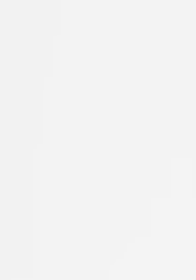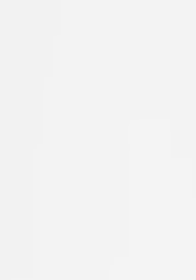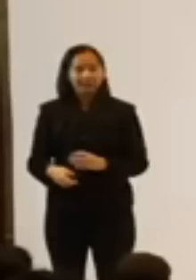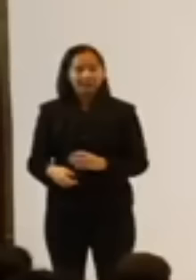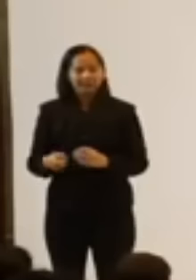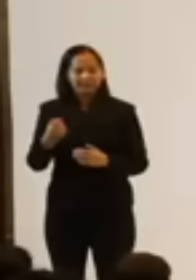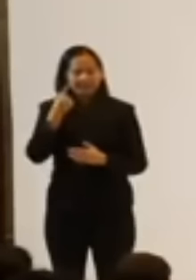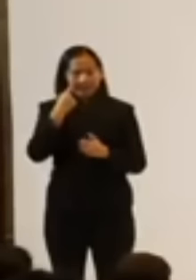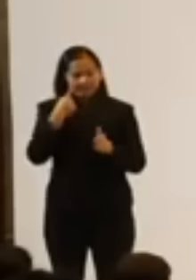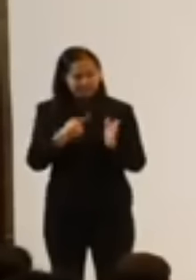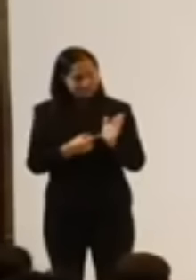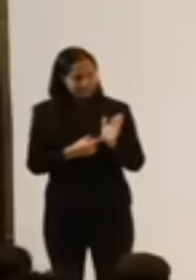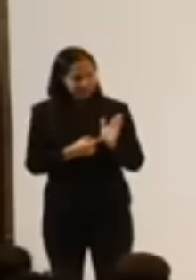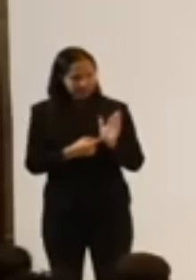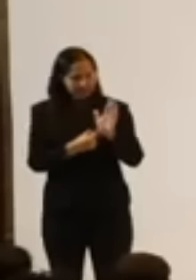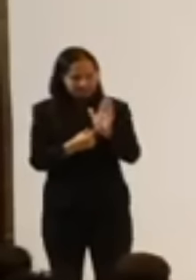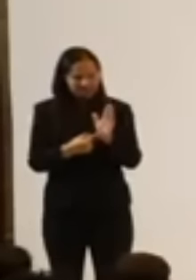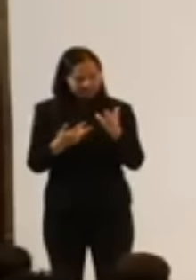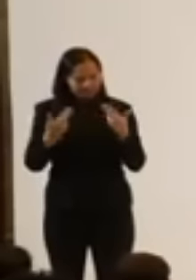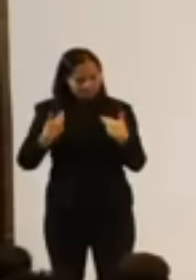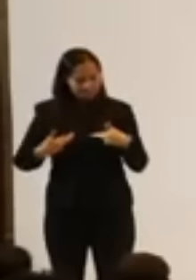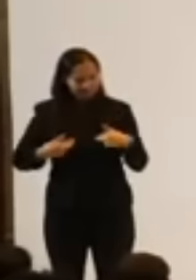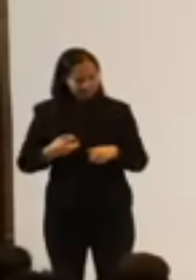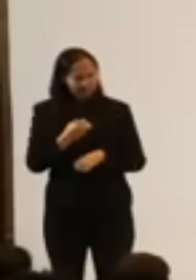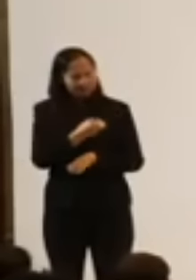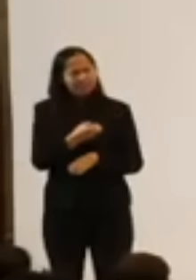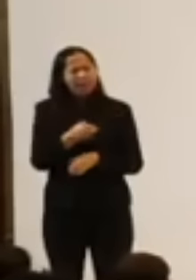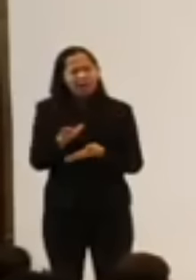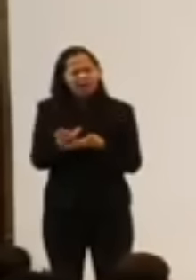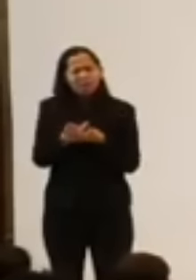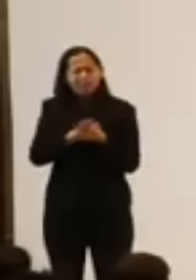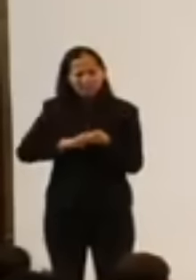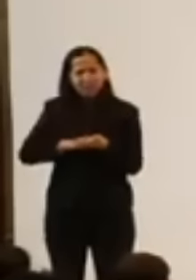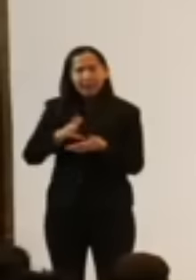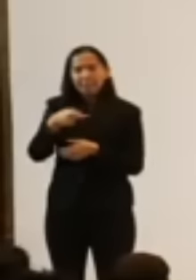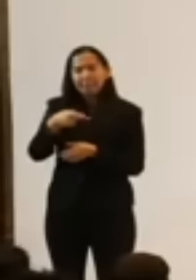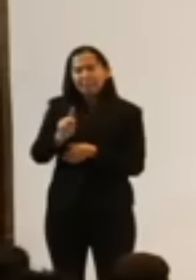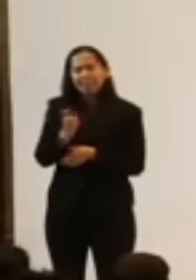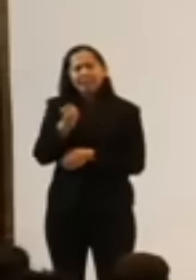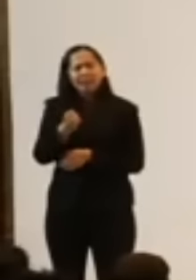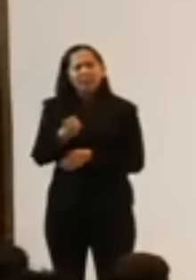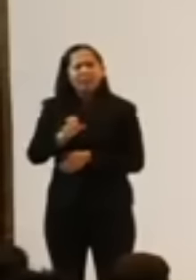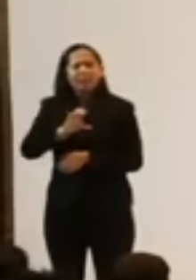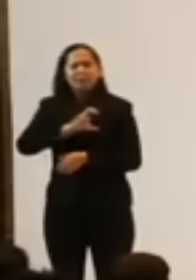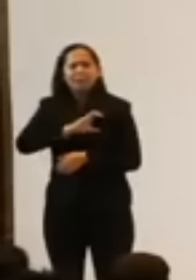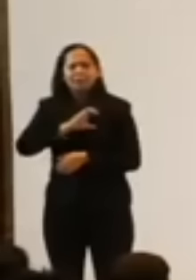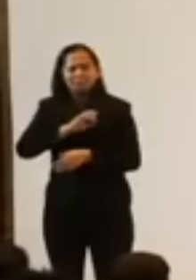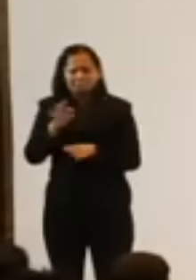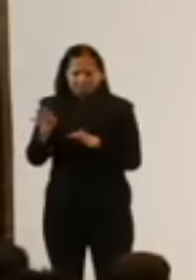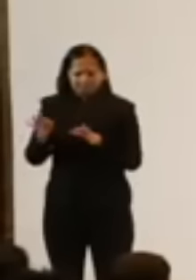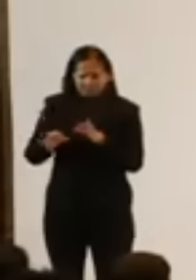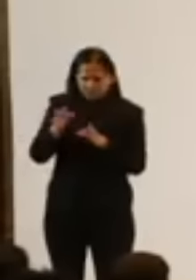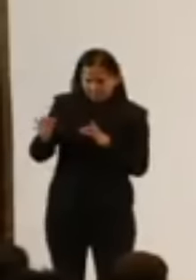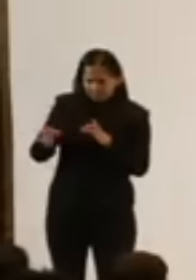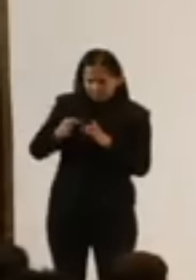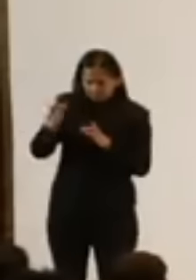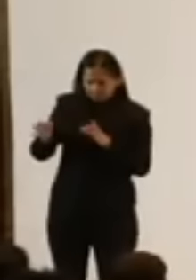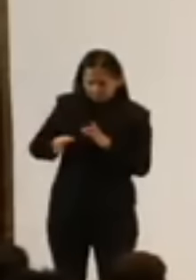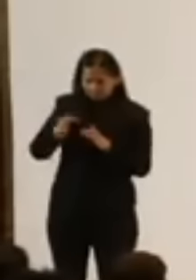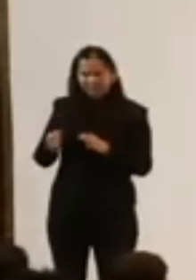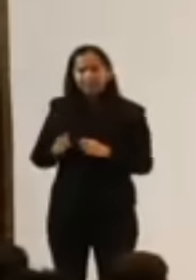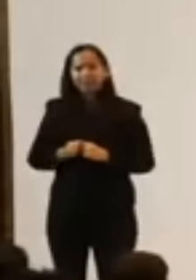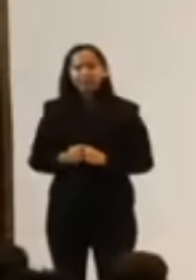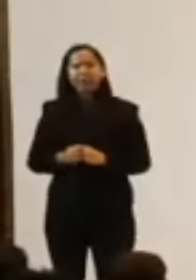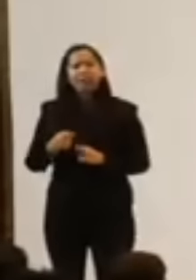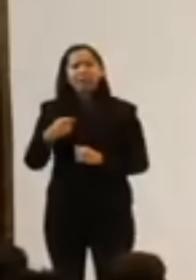familia? Que tal vez es humilde, pero es muy grande porque está hecho a mano. Voy a hacer